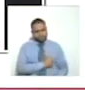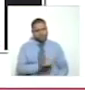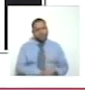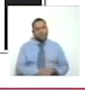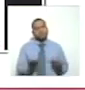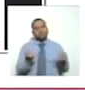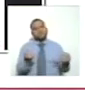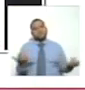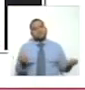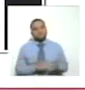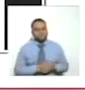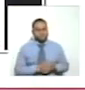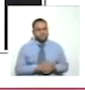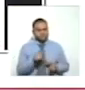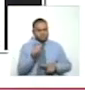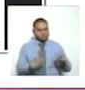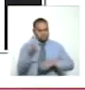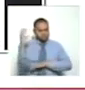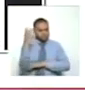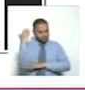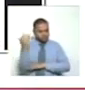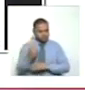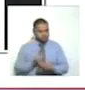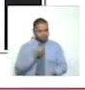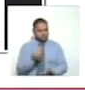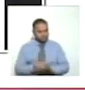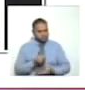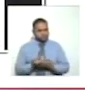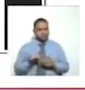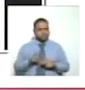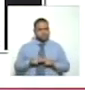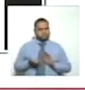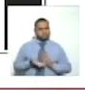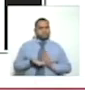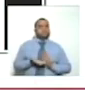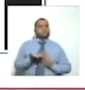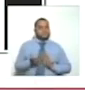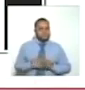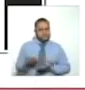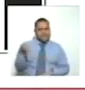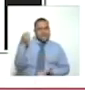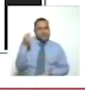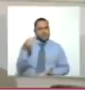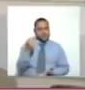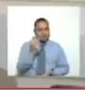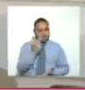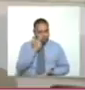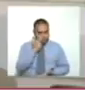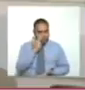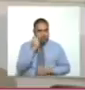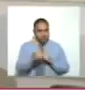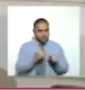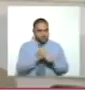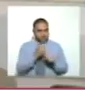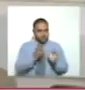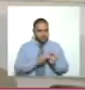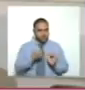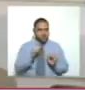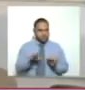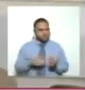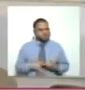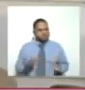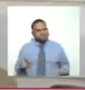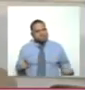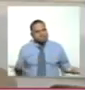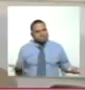la plata que los colombianos han pagado de más por galón de gasolina desde el 2014? ¿Dónde está esa